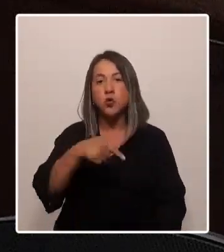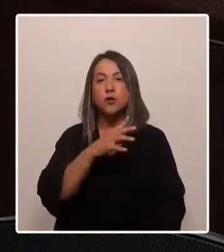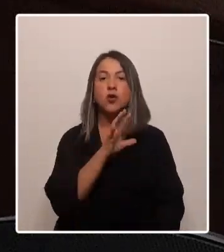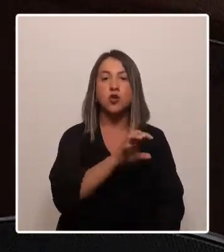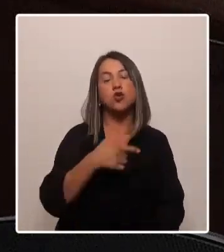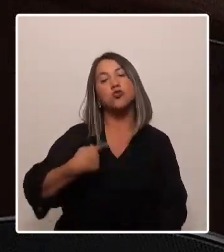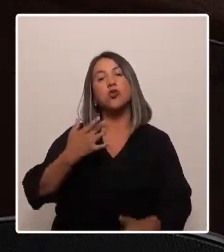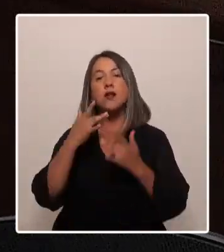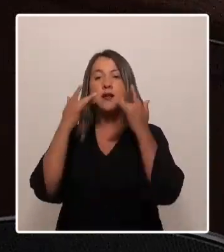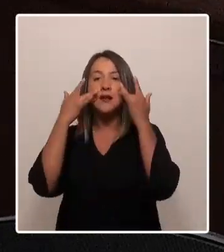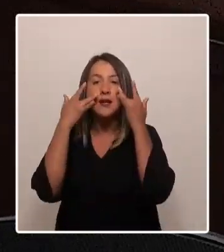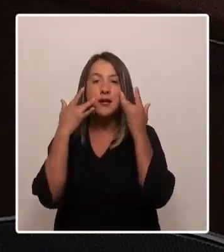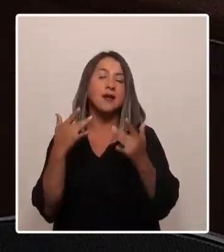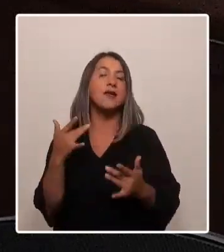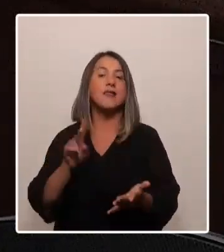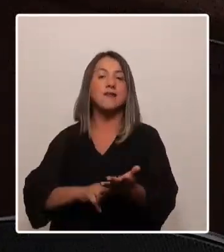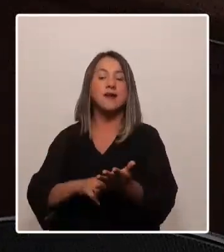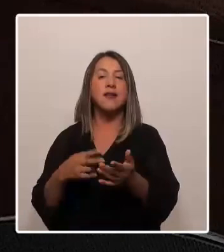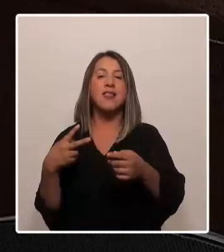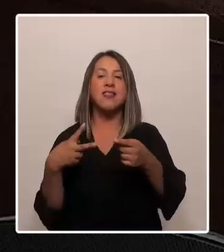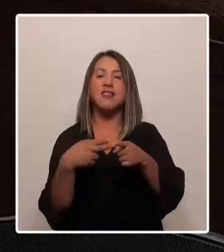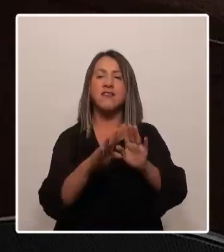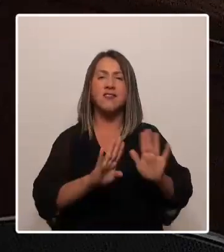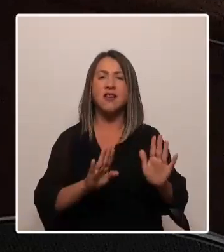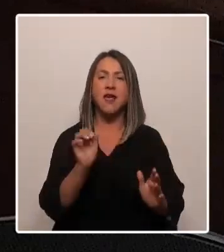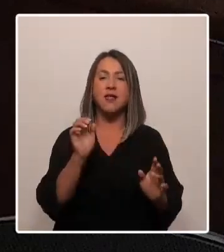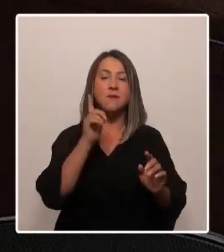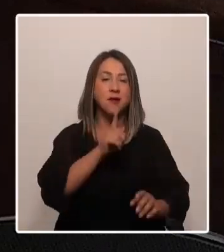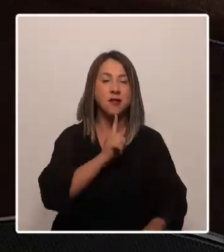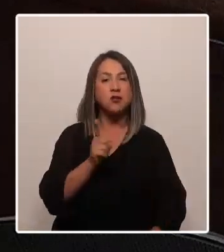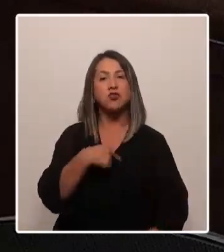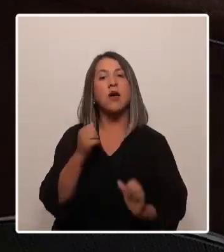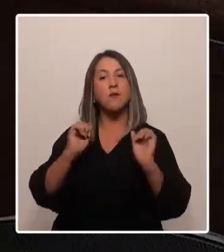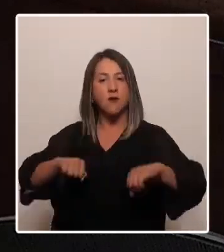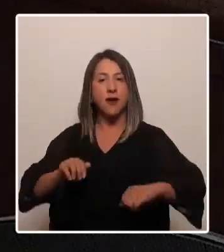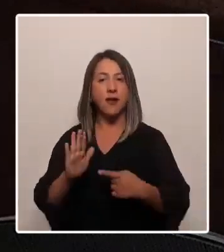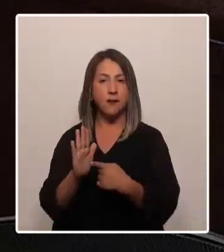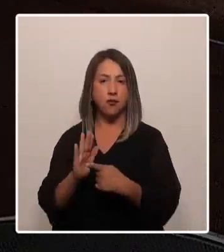la creación. Dejen de mentir, aprobaremos de salida. Muchas gracias.